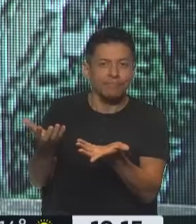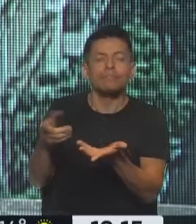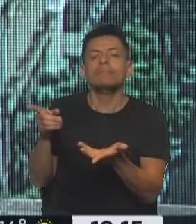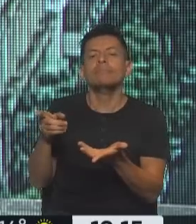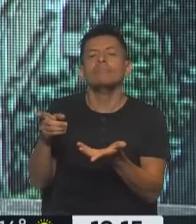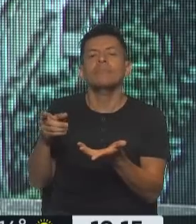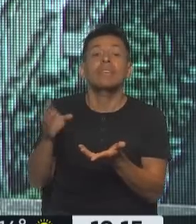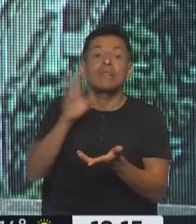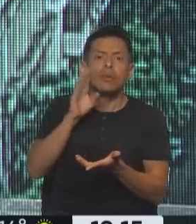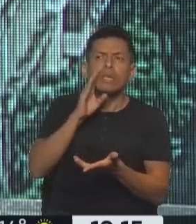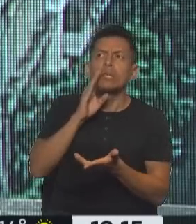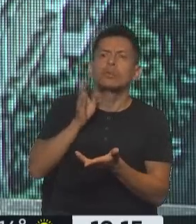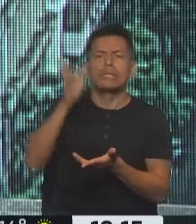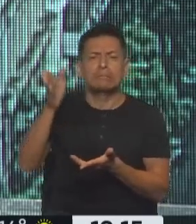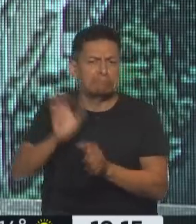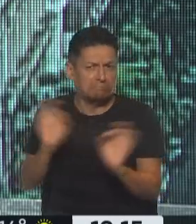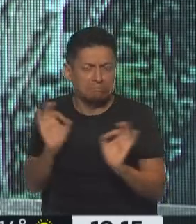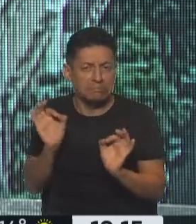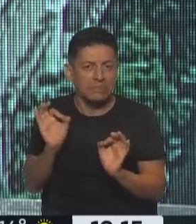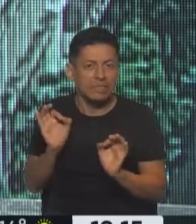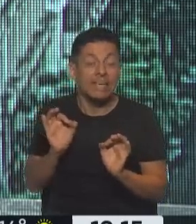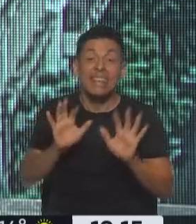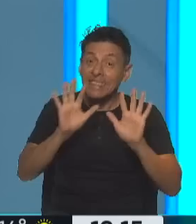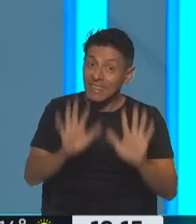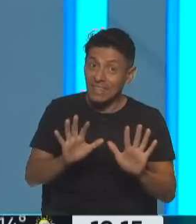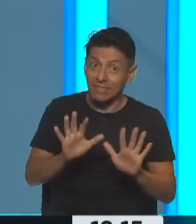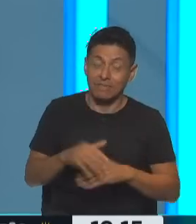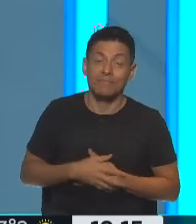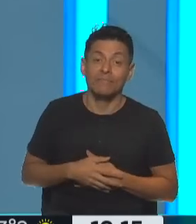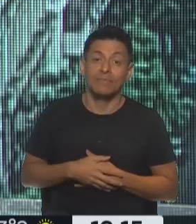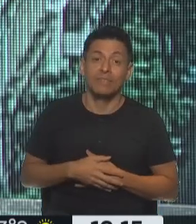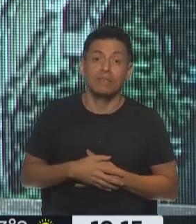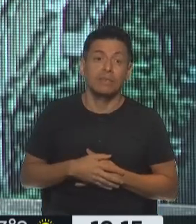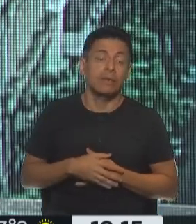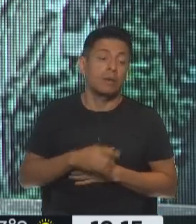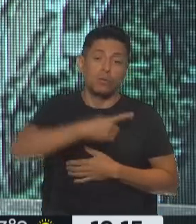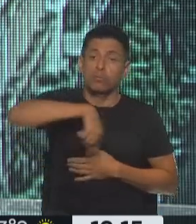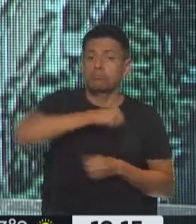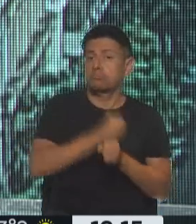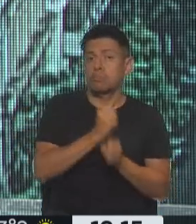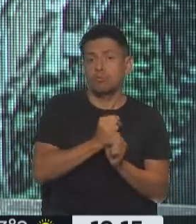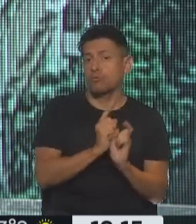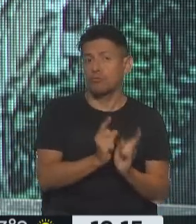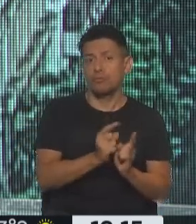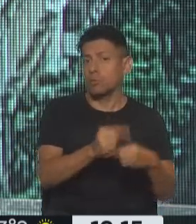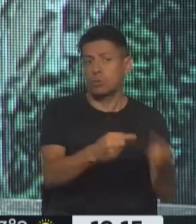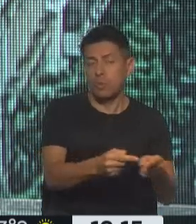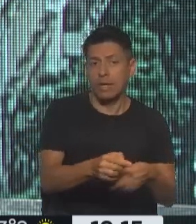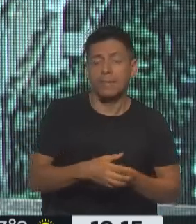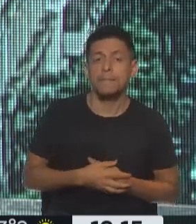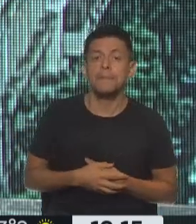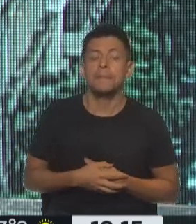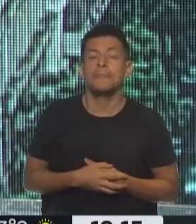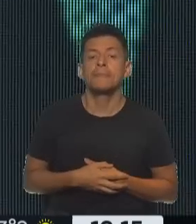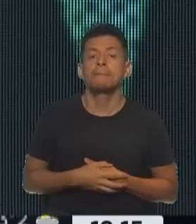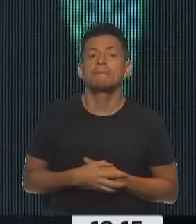Estados Unidos. 10. Y nosotros seguimos legislando, no es que dijimos, no, hasta que no